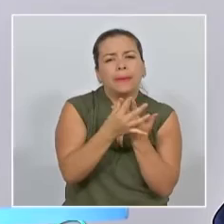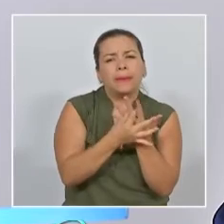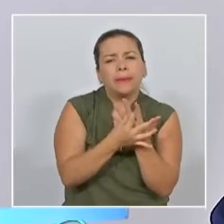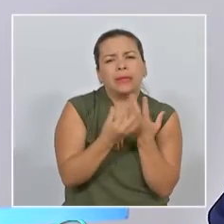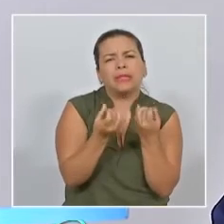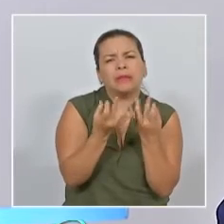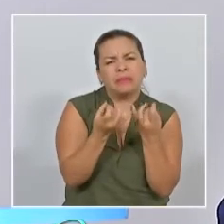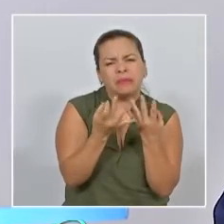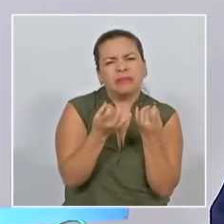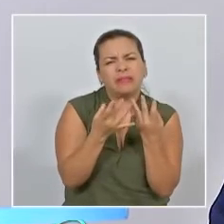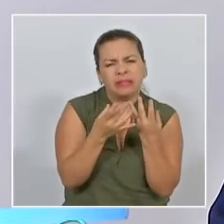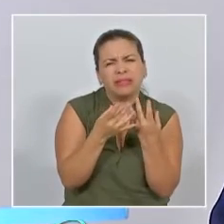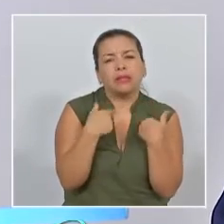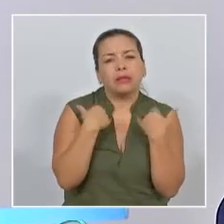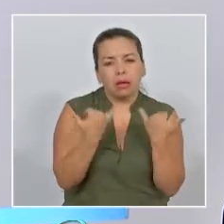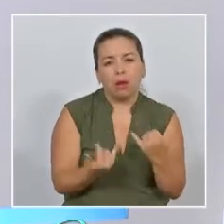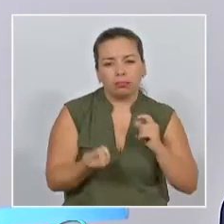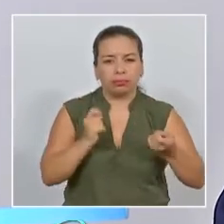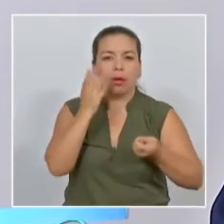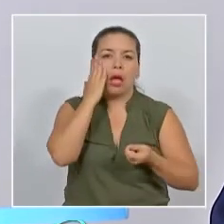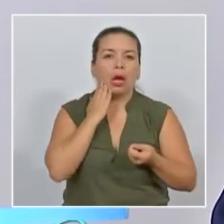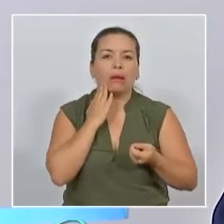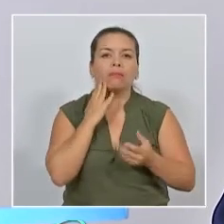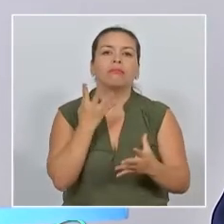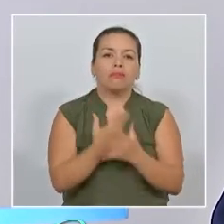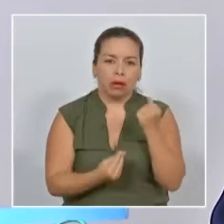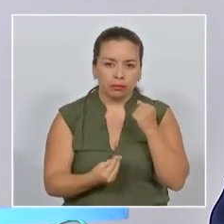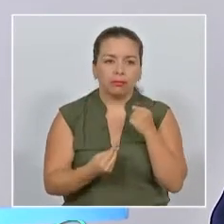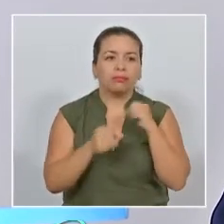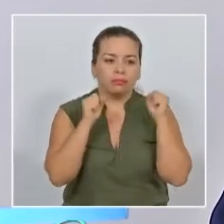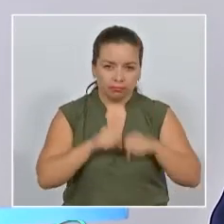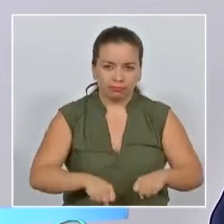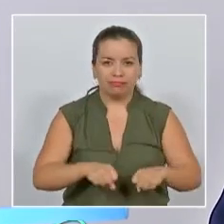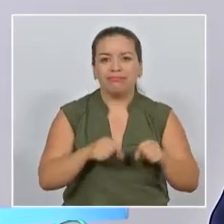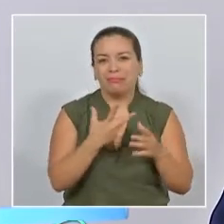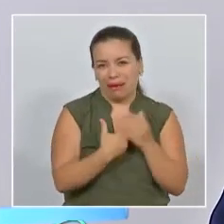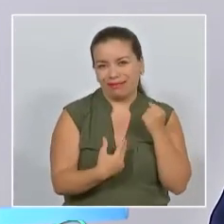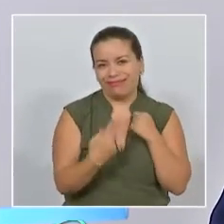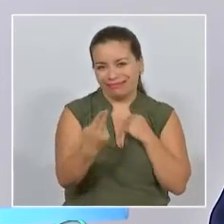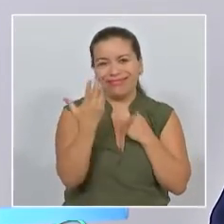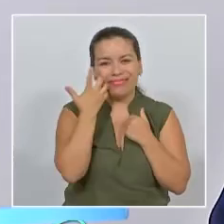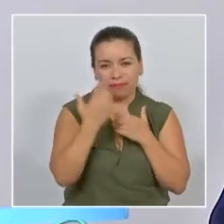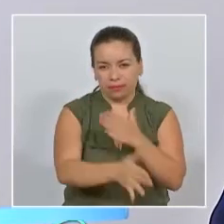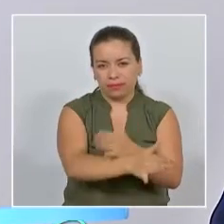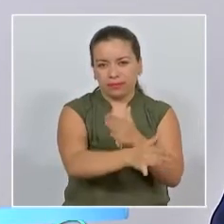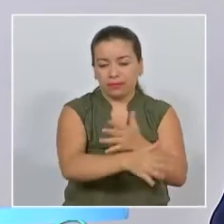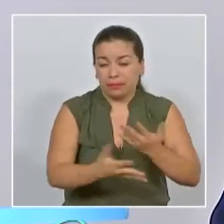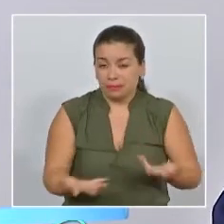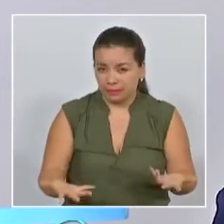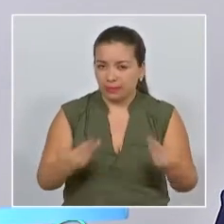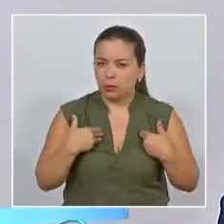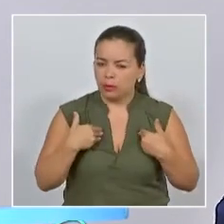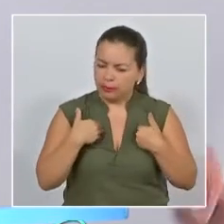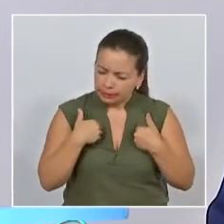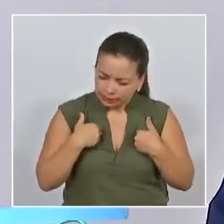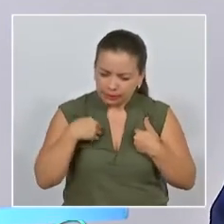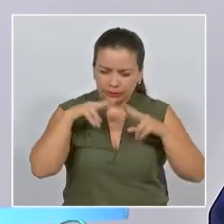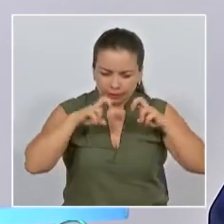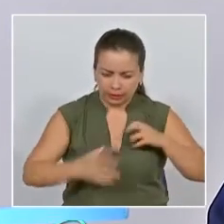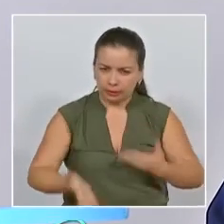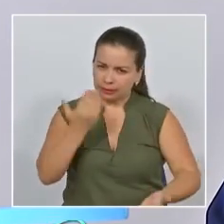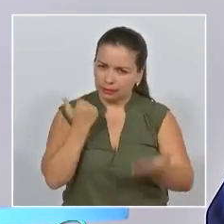artritis. Y ahí es donde uno debería de abrirle más el corazón a la medicina y entender que hay muchas